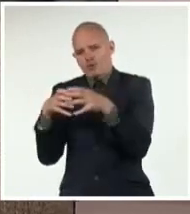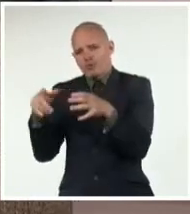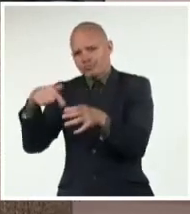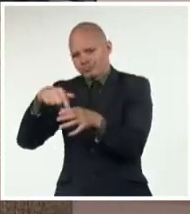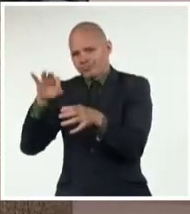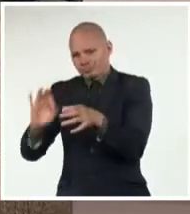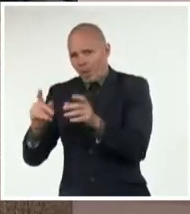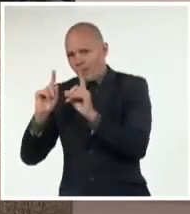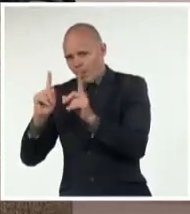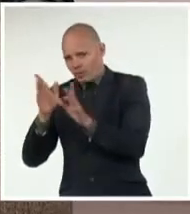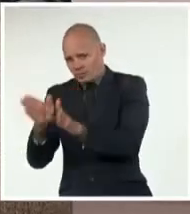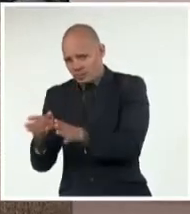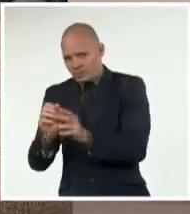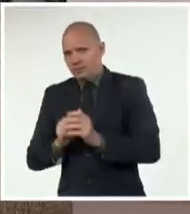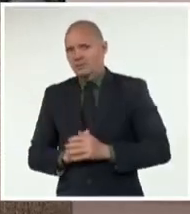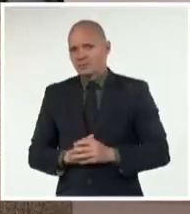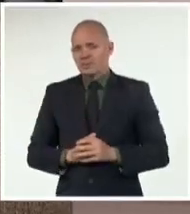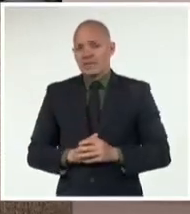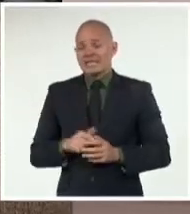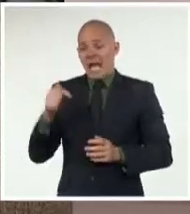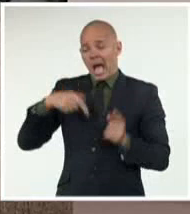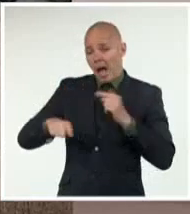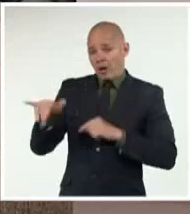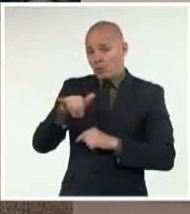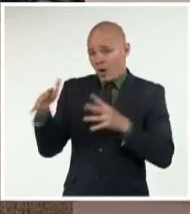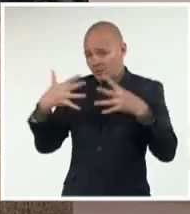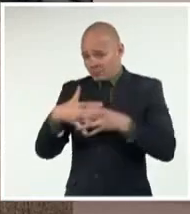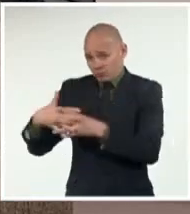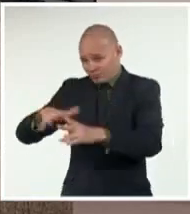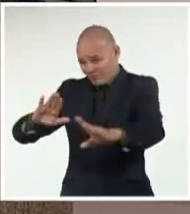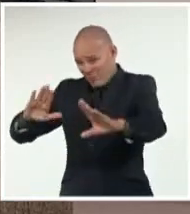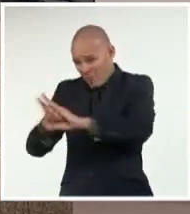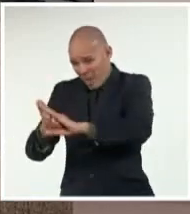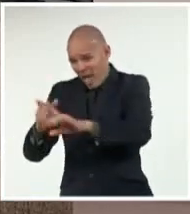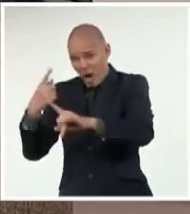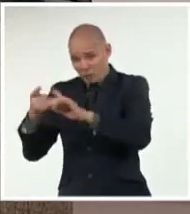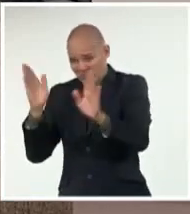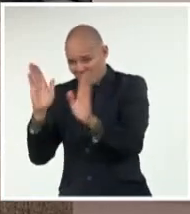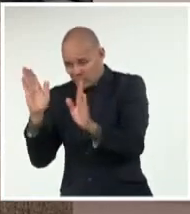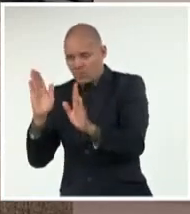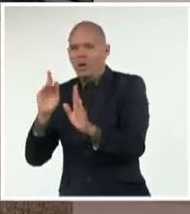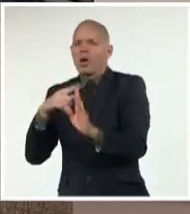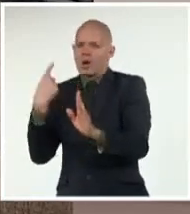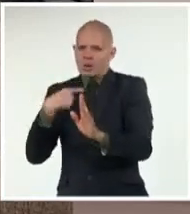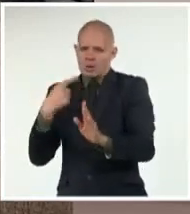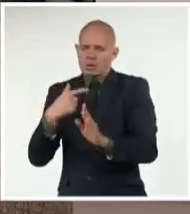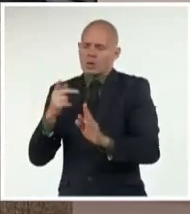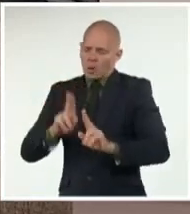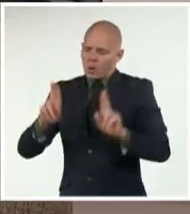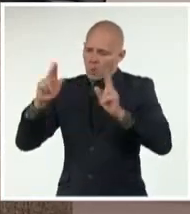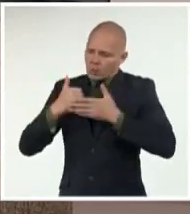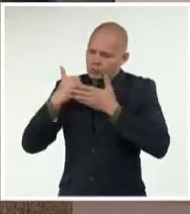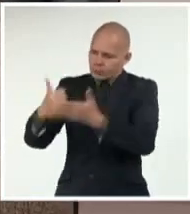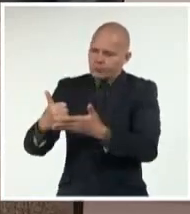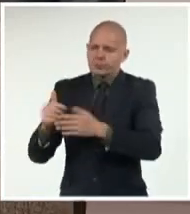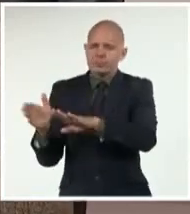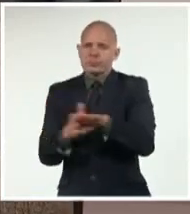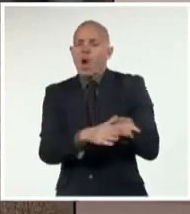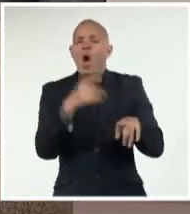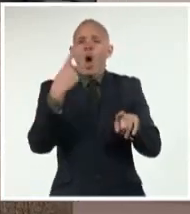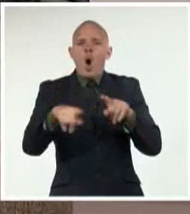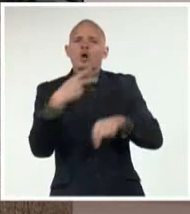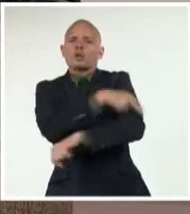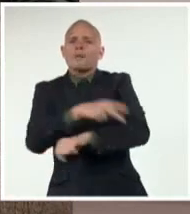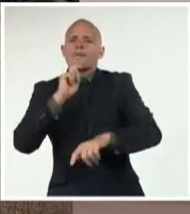del imperialismo estadounidense. Las causas de los pueblos de Puerto Rico, Palestina y de la